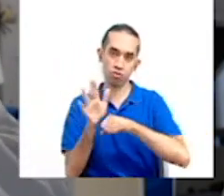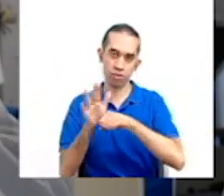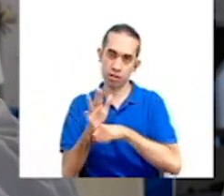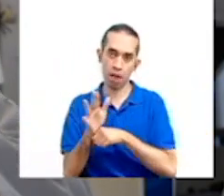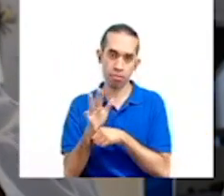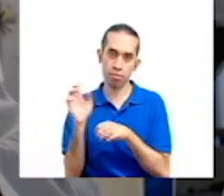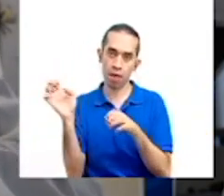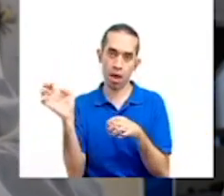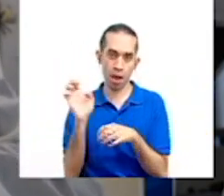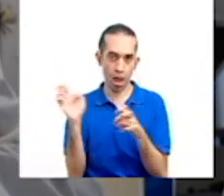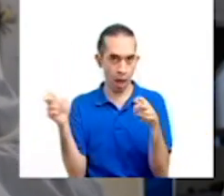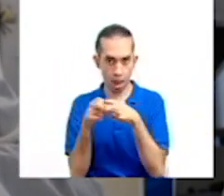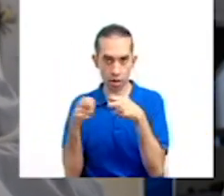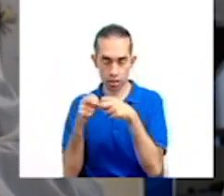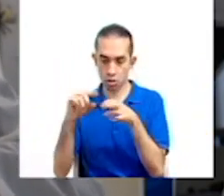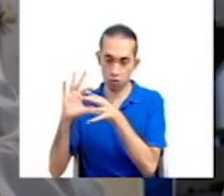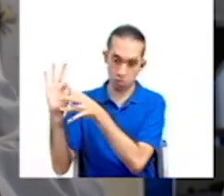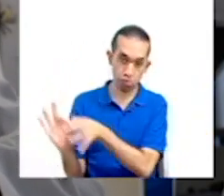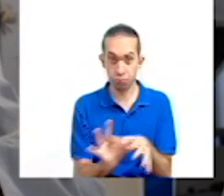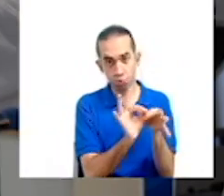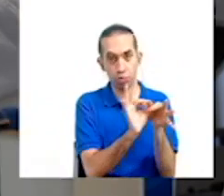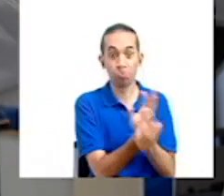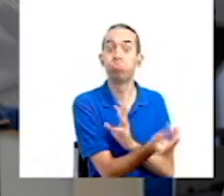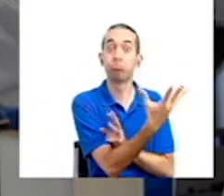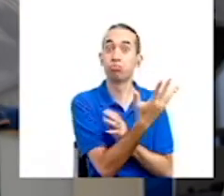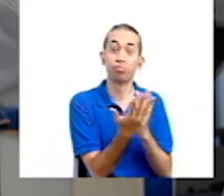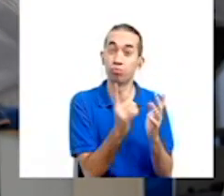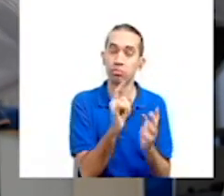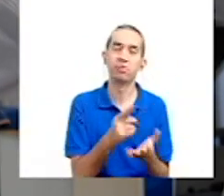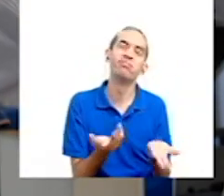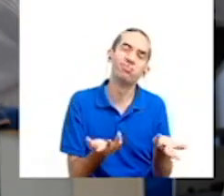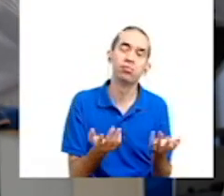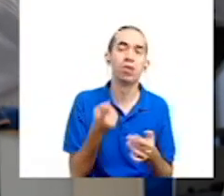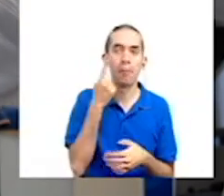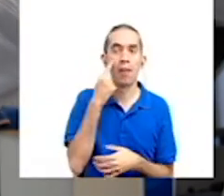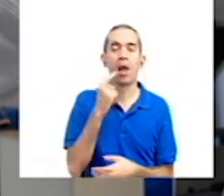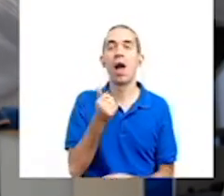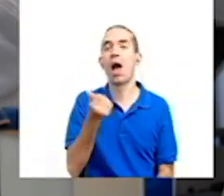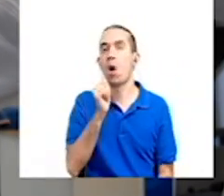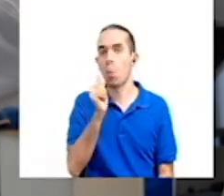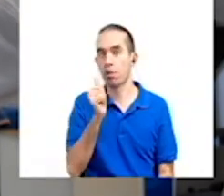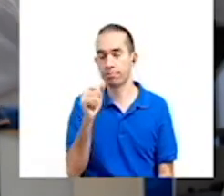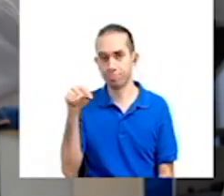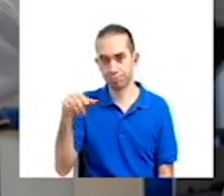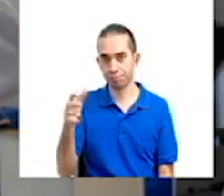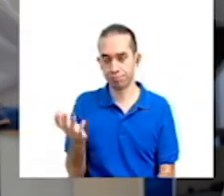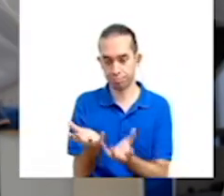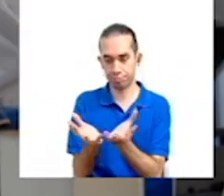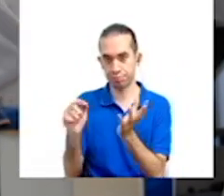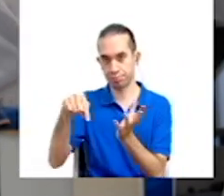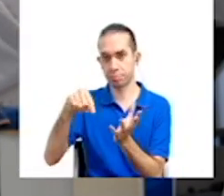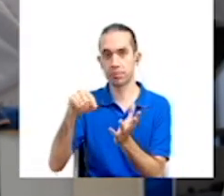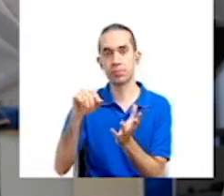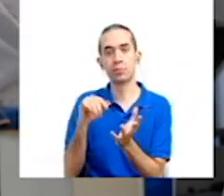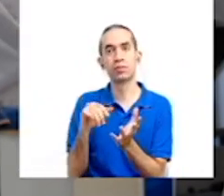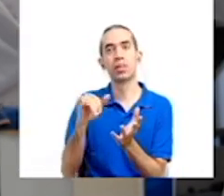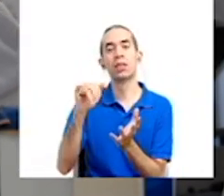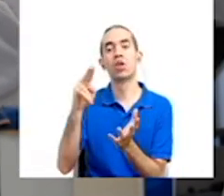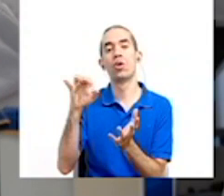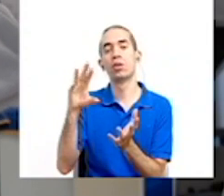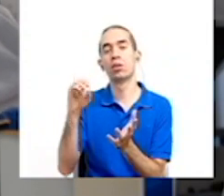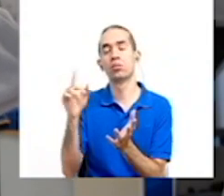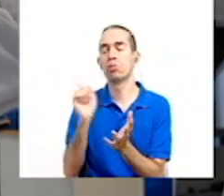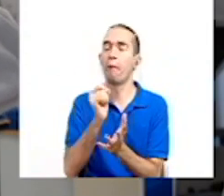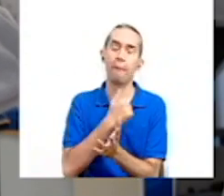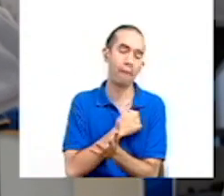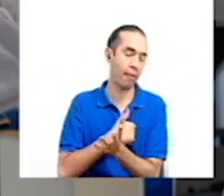Ok, pero vean lo siguiente. Voy a empezar a echar agua, que es un compuesto iónico, perdón, agua